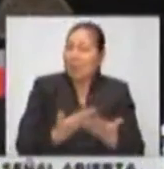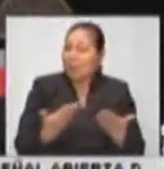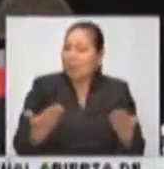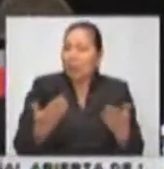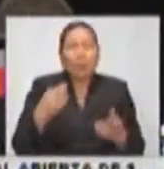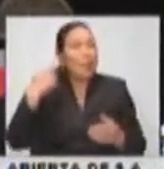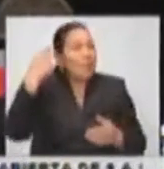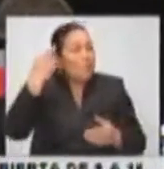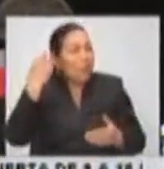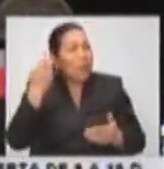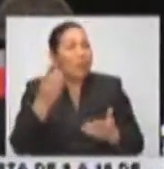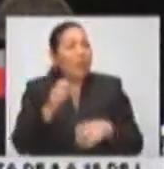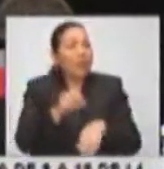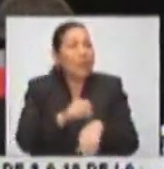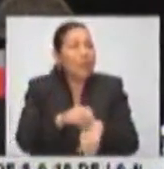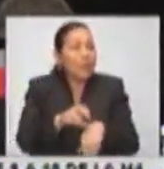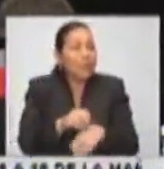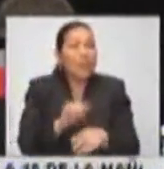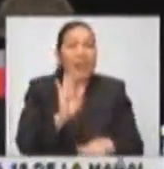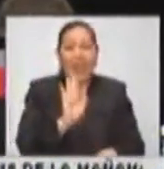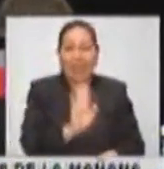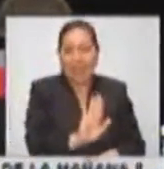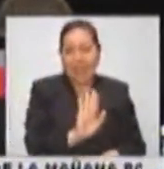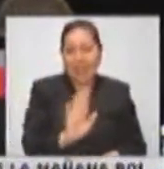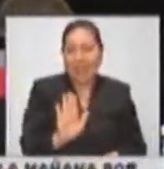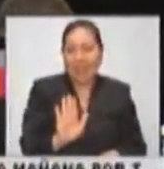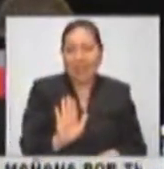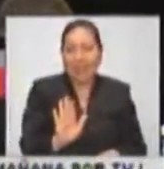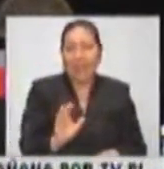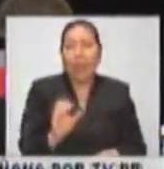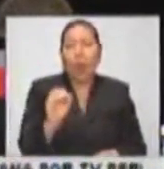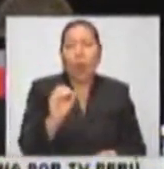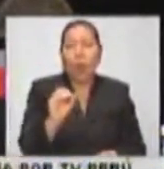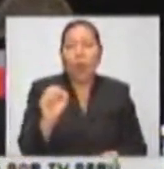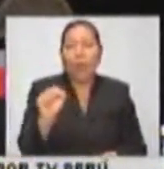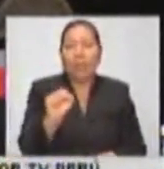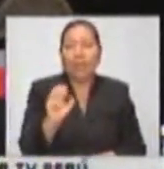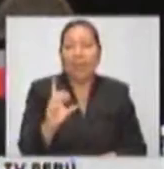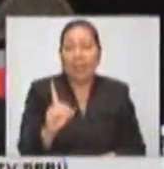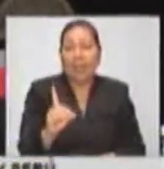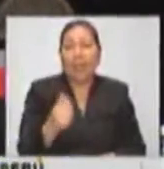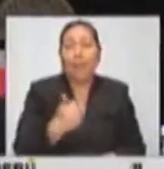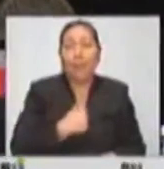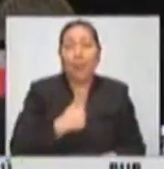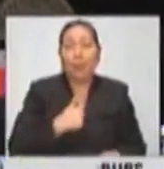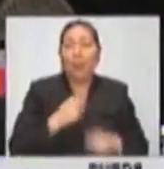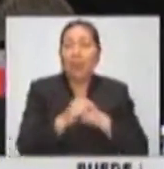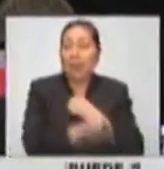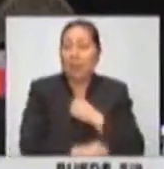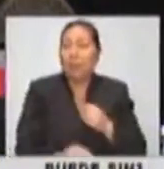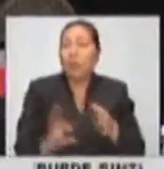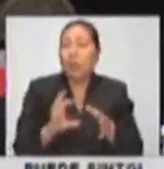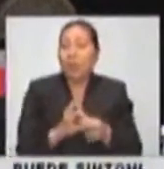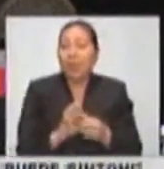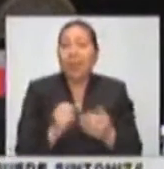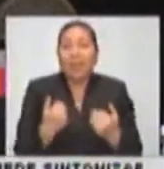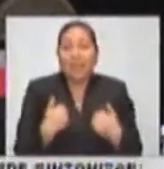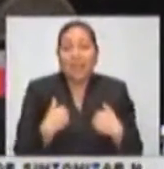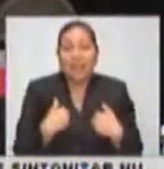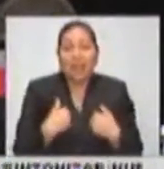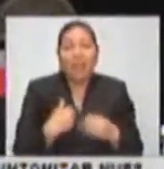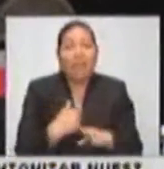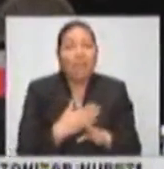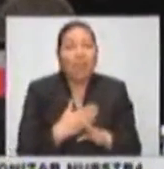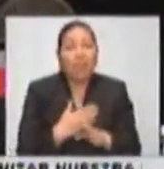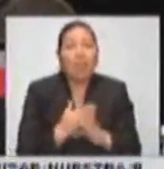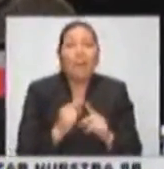herramientas, políticas y capacidades. Y esas las logramos desde la OECD más que del propio Naciones Unidas. Naciones Unidas también tiene sus